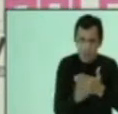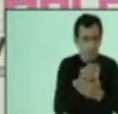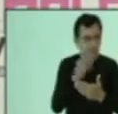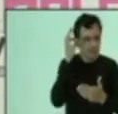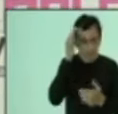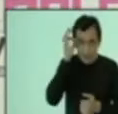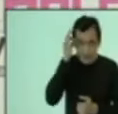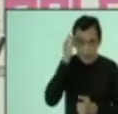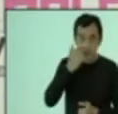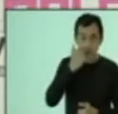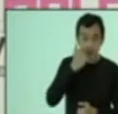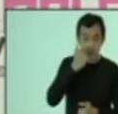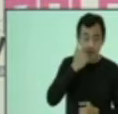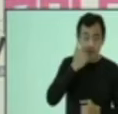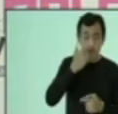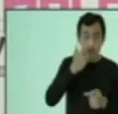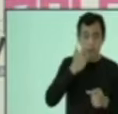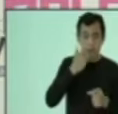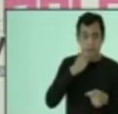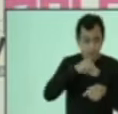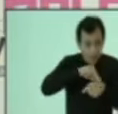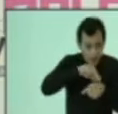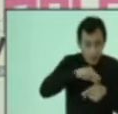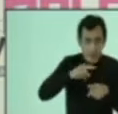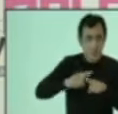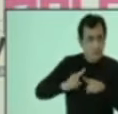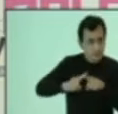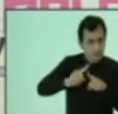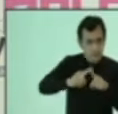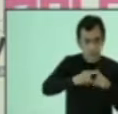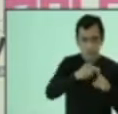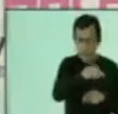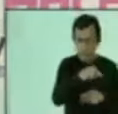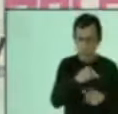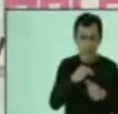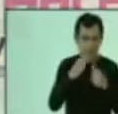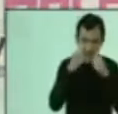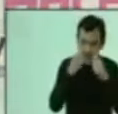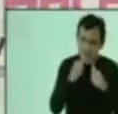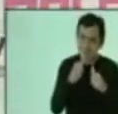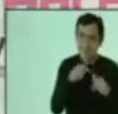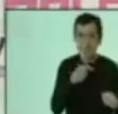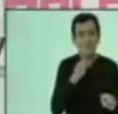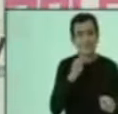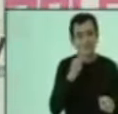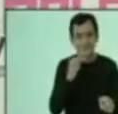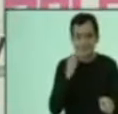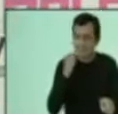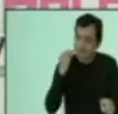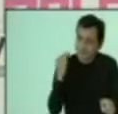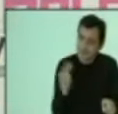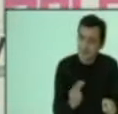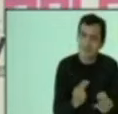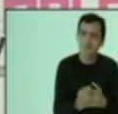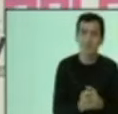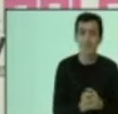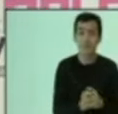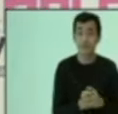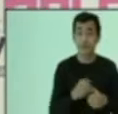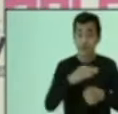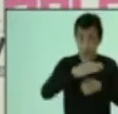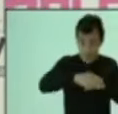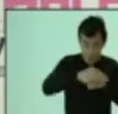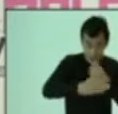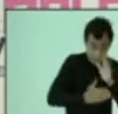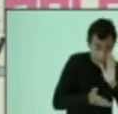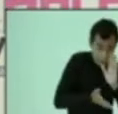de ginecología y obstetricia, que son los más recurrentes de nuestro municipio. Mientras tanto se logra construir y llevar a